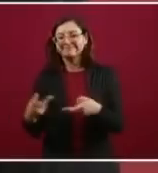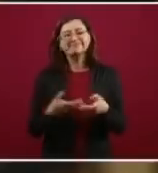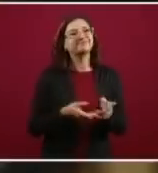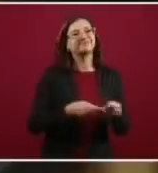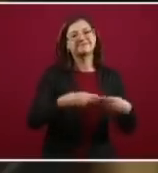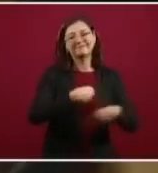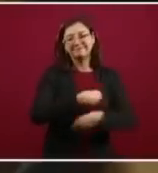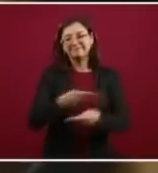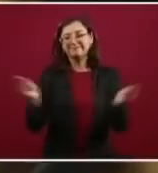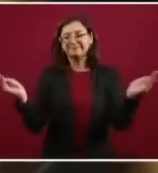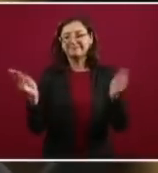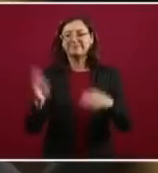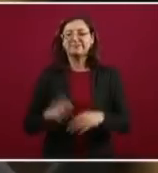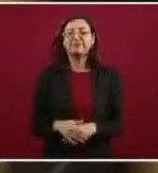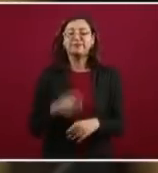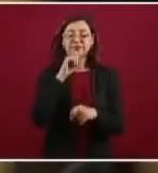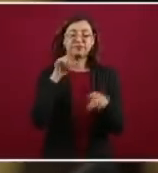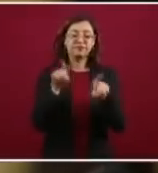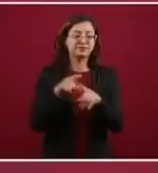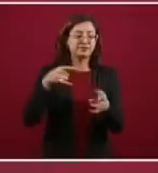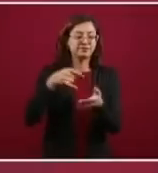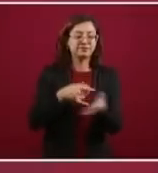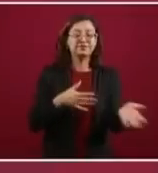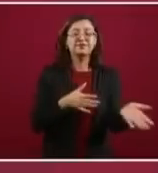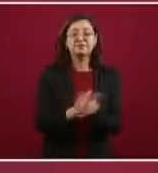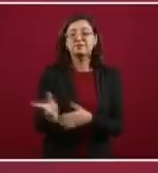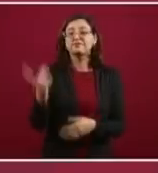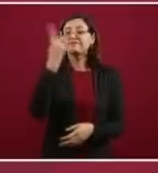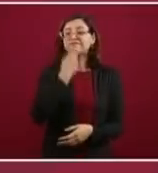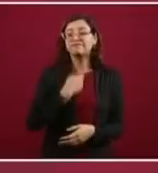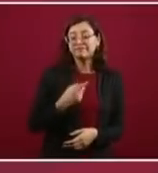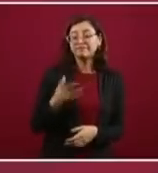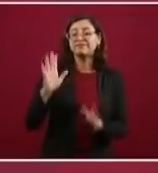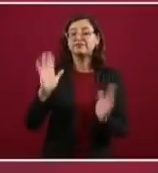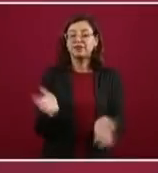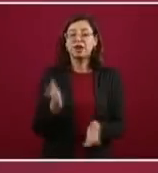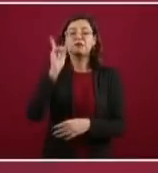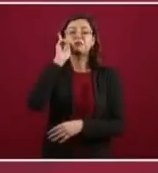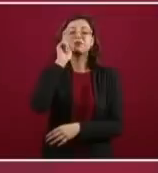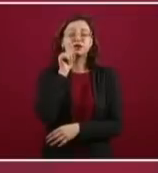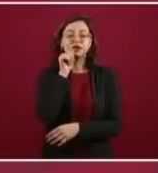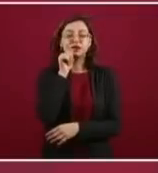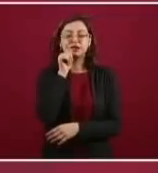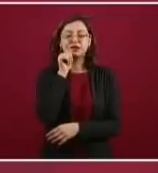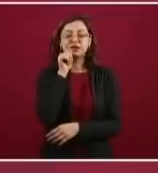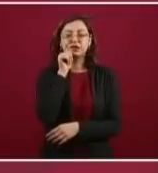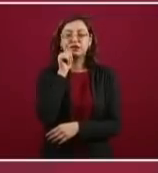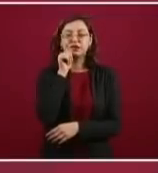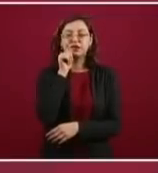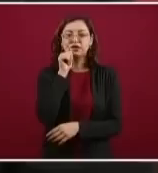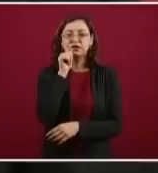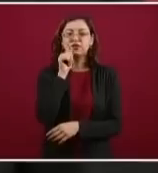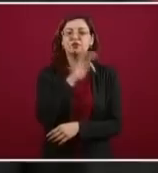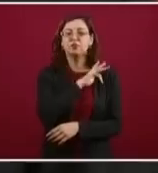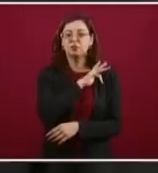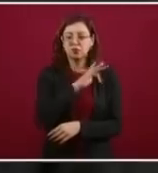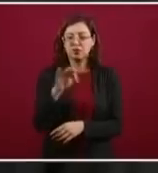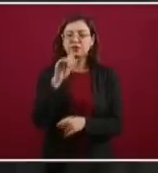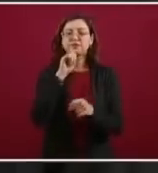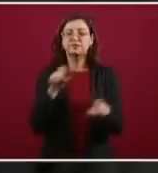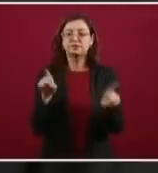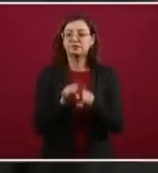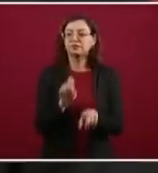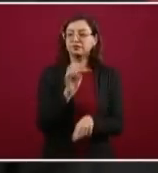me dice la editorial que a partir de mañana puede estar en plataformas,